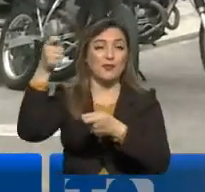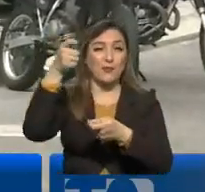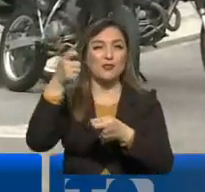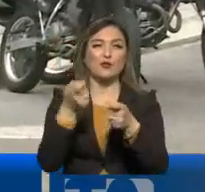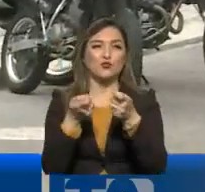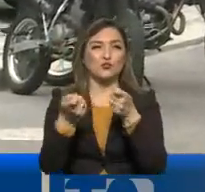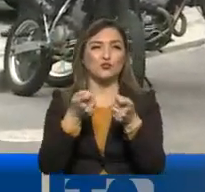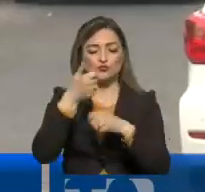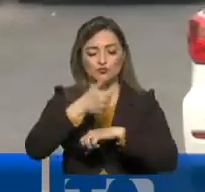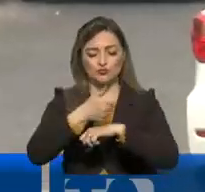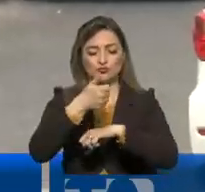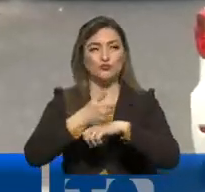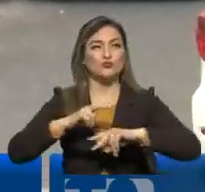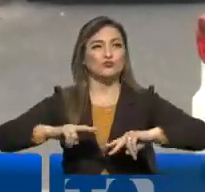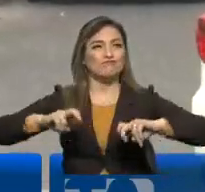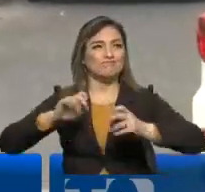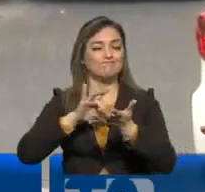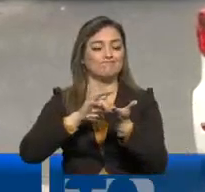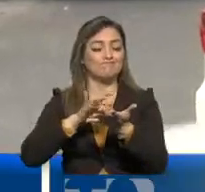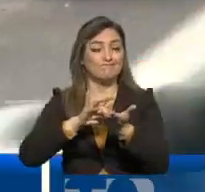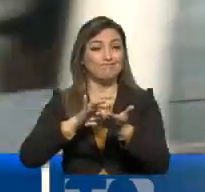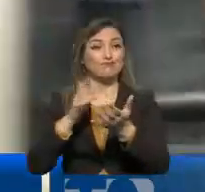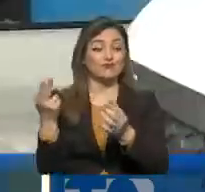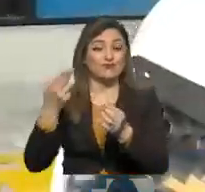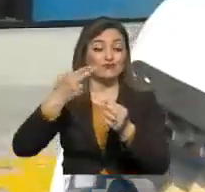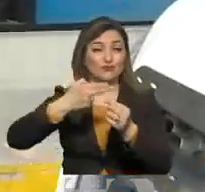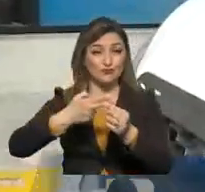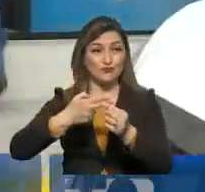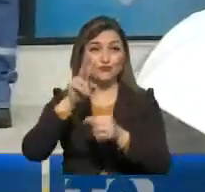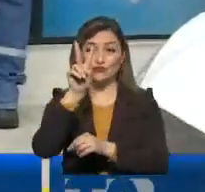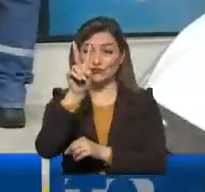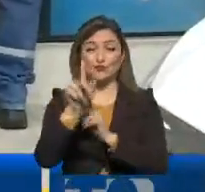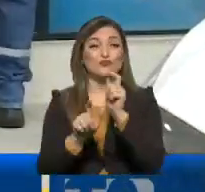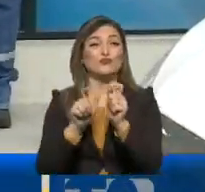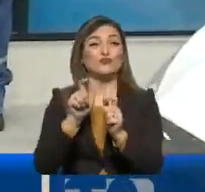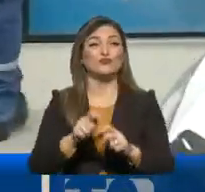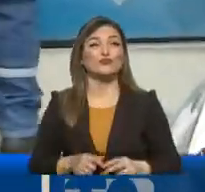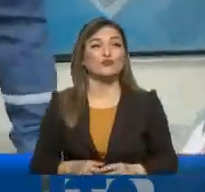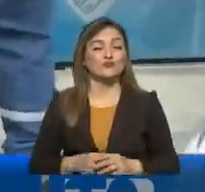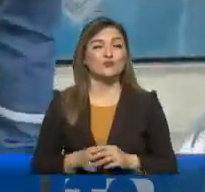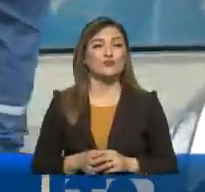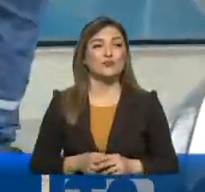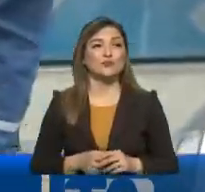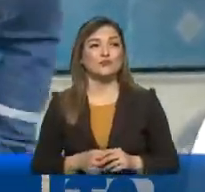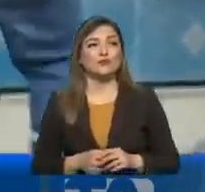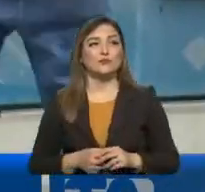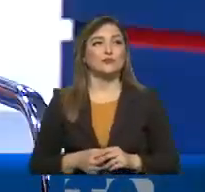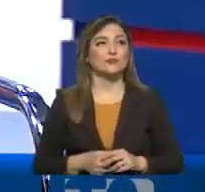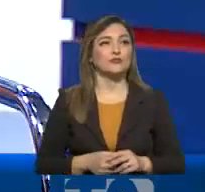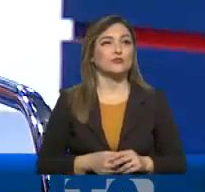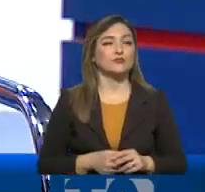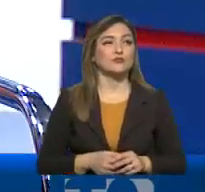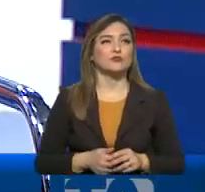ya investigan el hecho ocurrido en la farmacia en el que habrían participado al menos 2 personas. En Quito, Stephanie Paz, 24